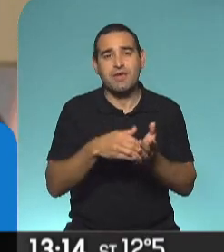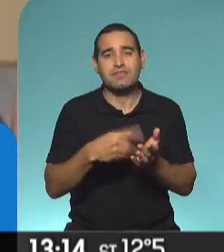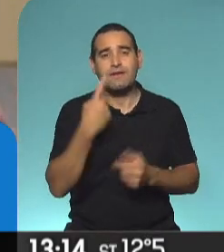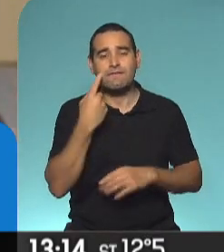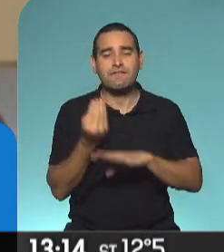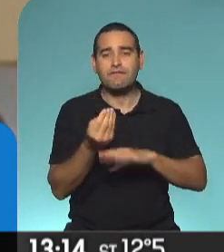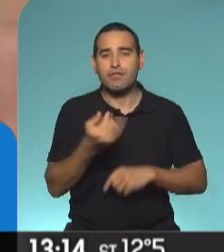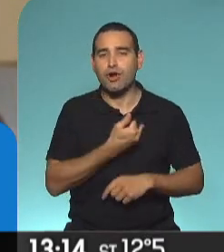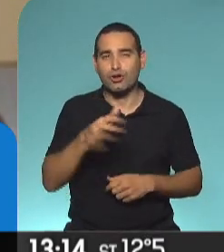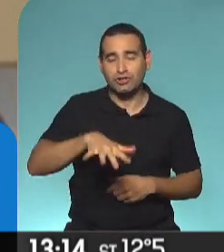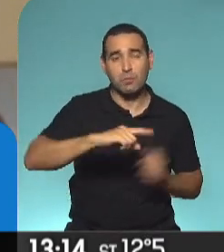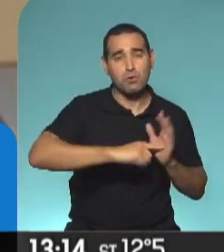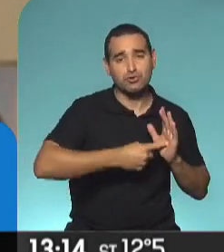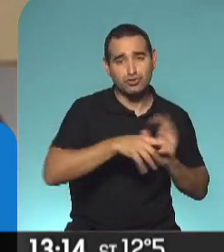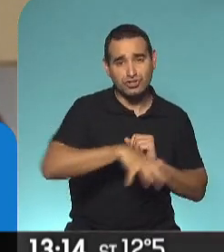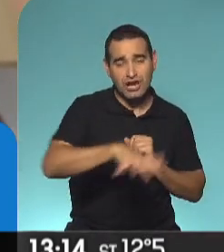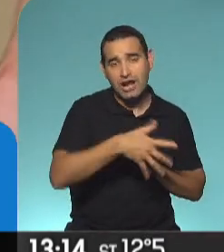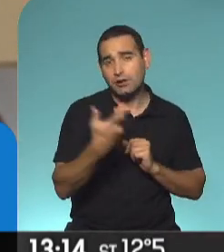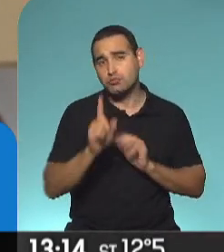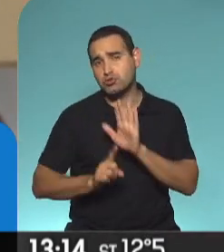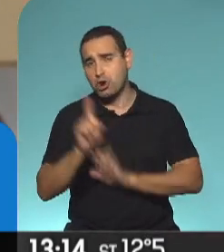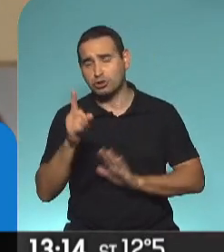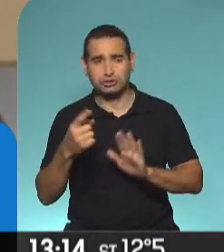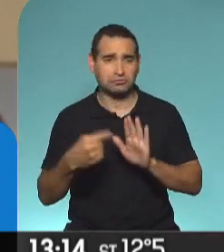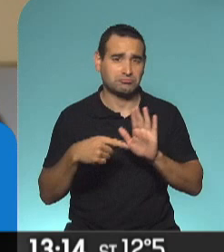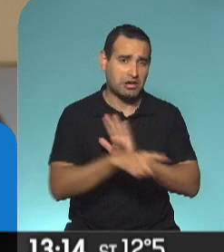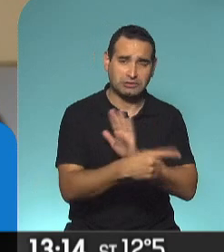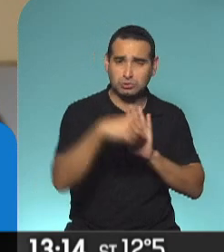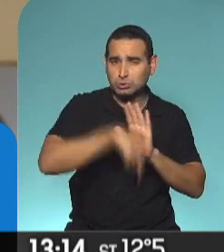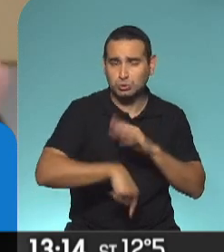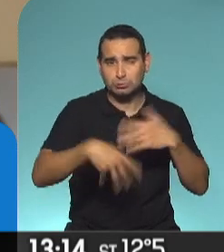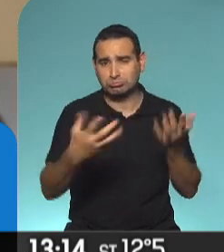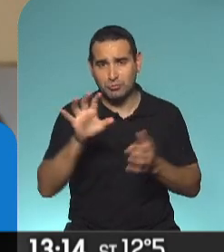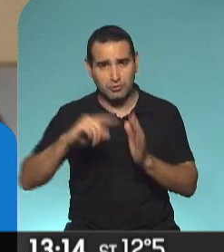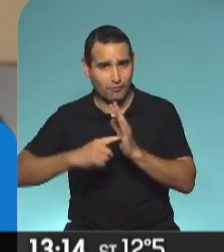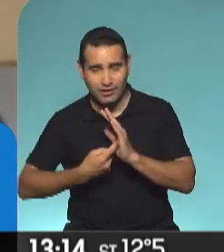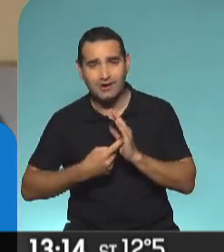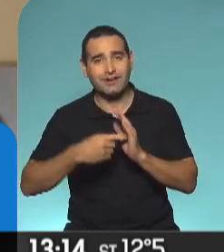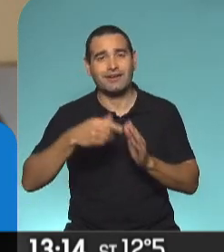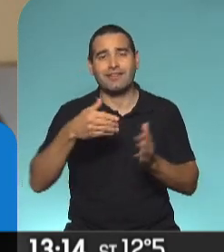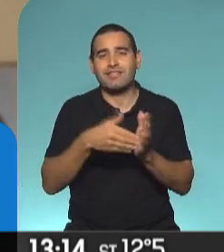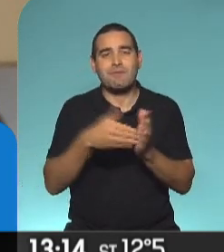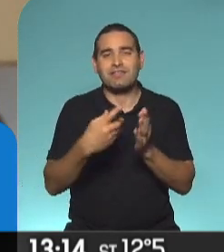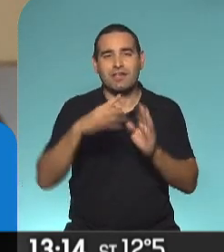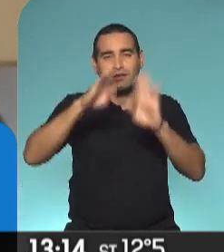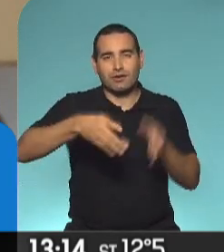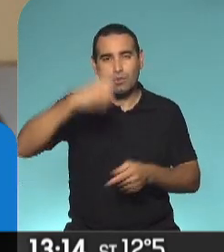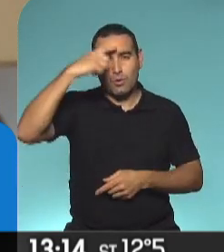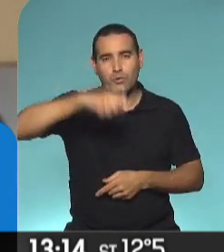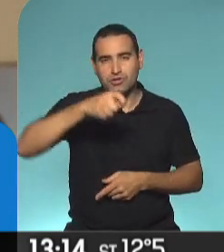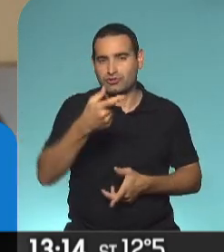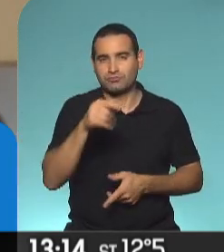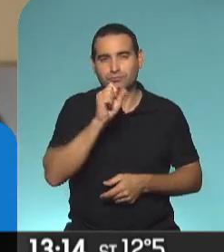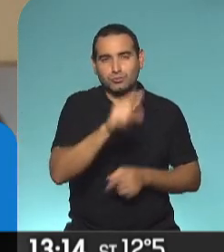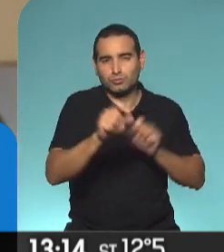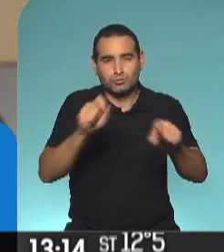corresponda en el ámbito de la ciudad buenos aires en la zona norte oeste o sur del gran buenos aires- recae en distintos juzgados penales que son es que en